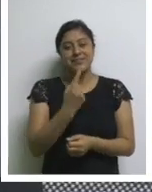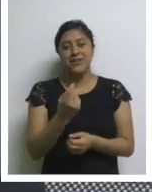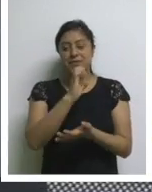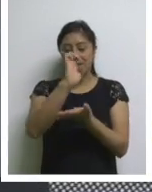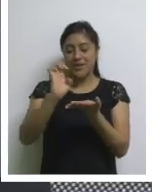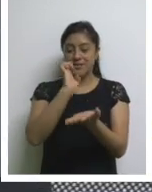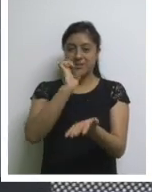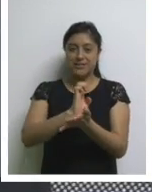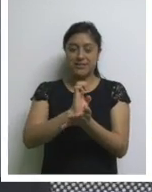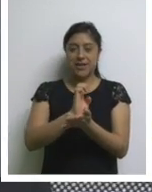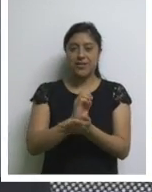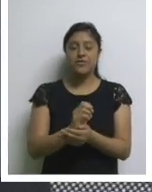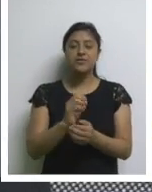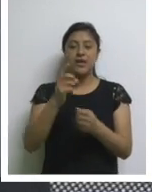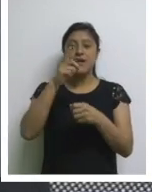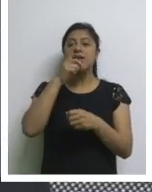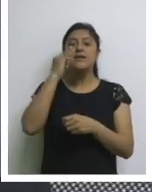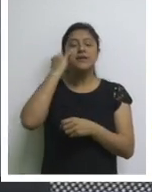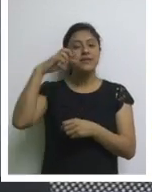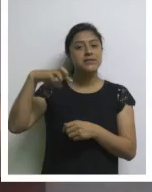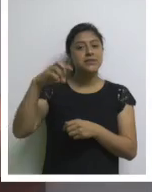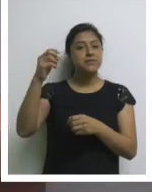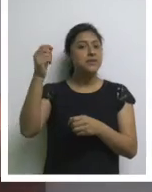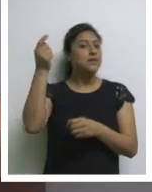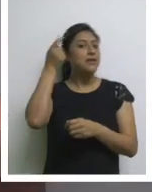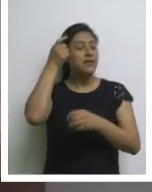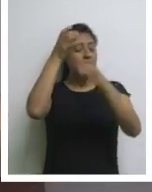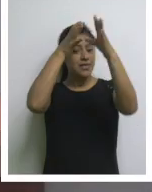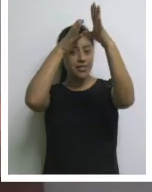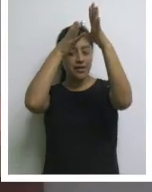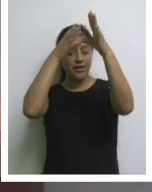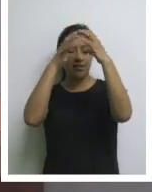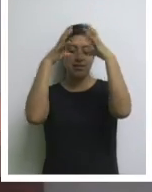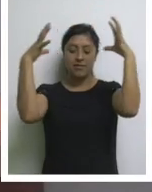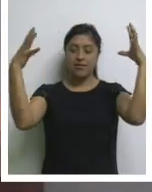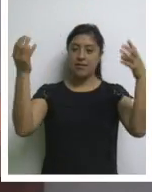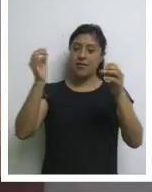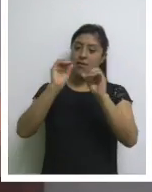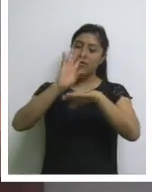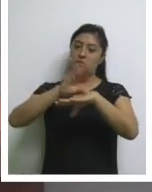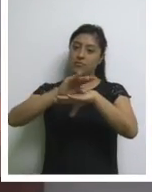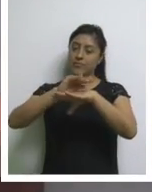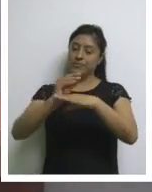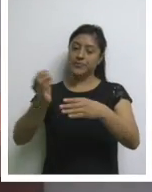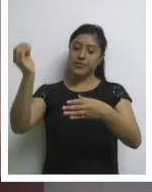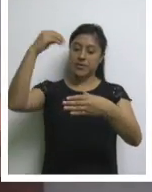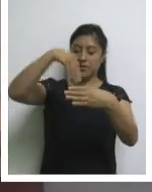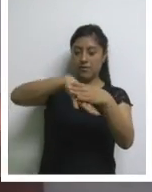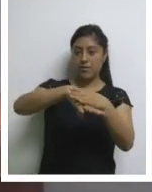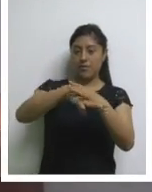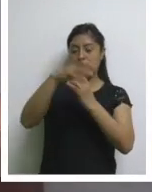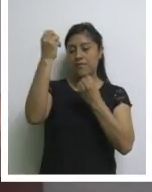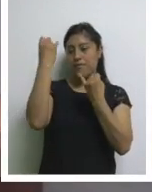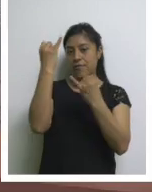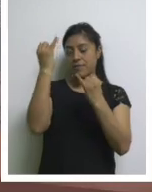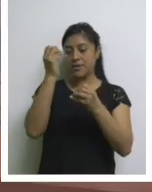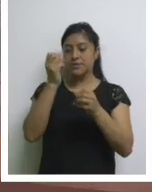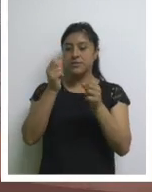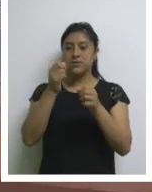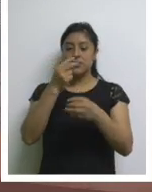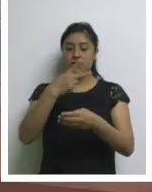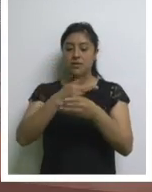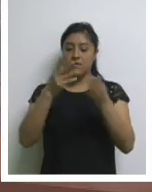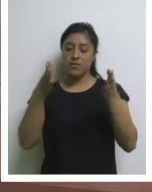los gobiernos y estados. El chip que posee es un chip inteligente de gran capacidad que permite el almacenamiento